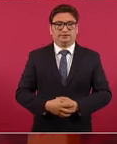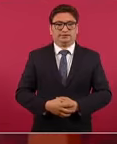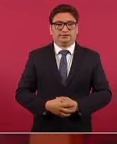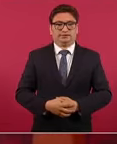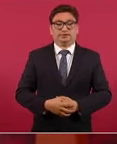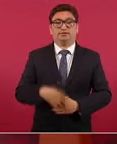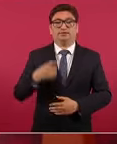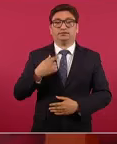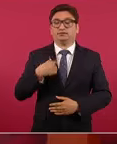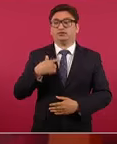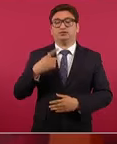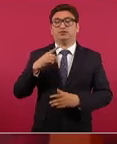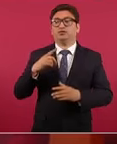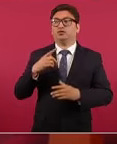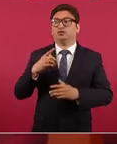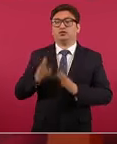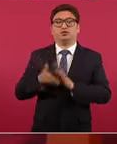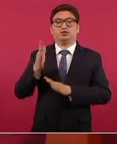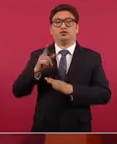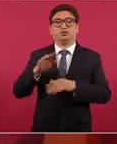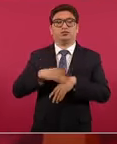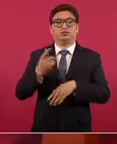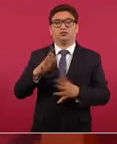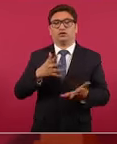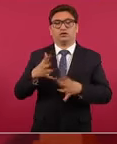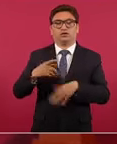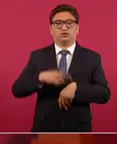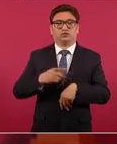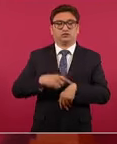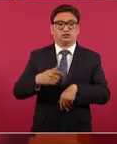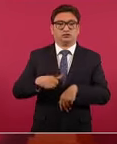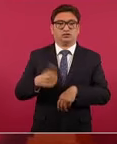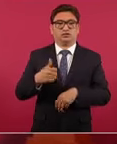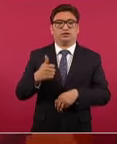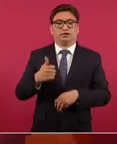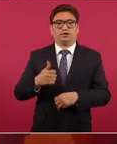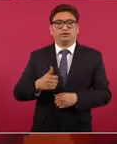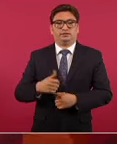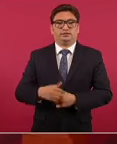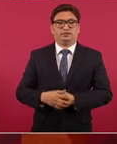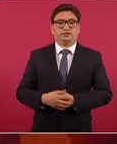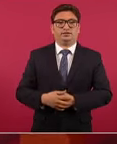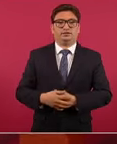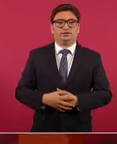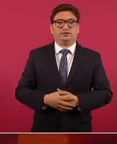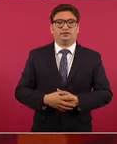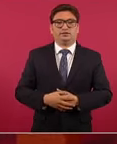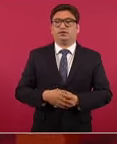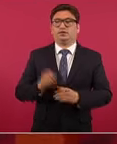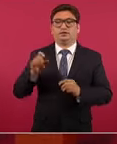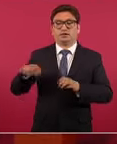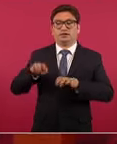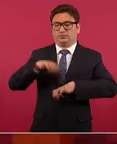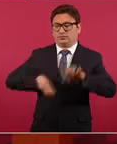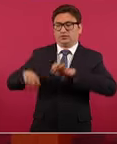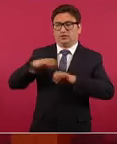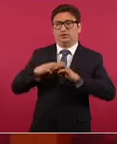me voy a reunir como a las once y media con el pasador